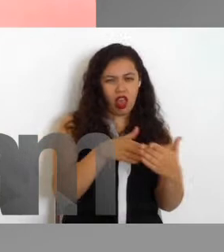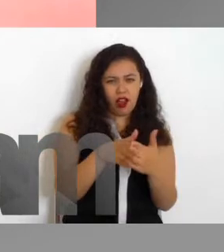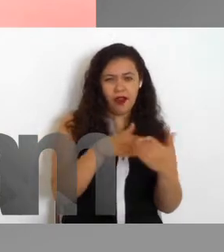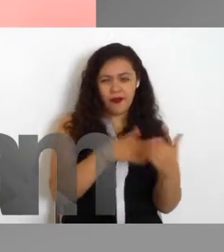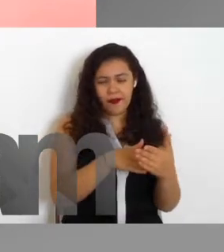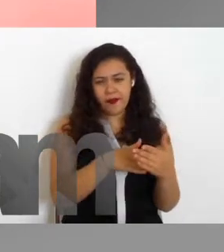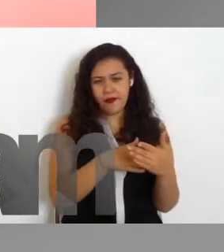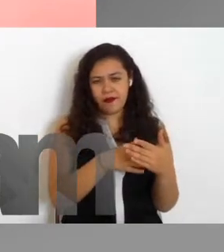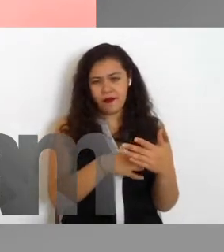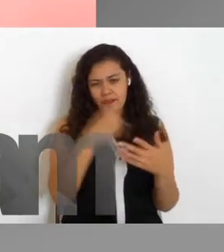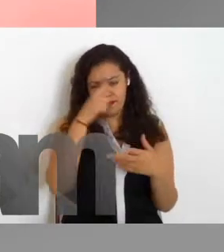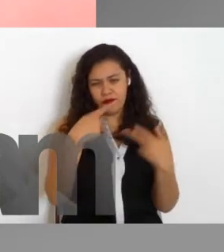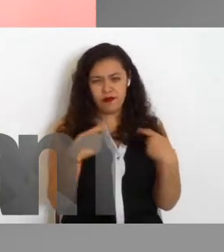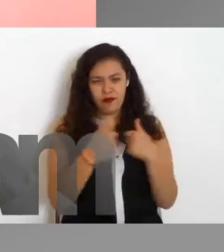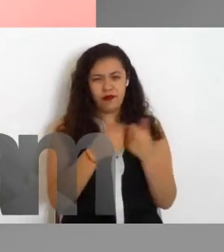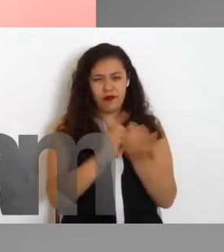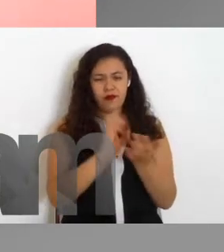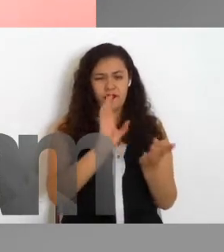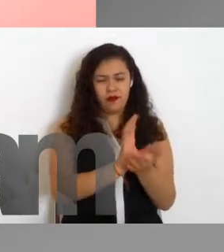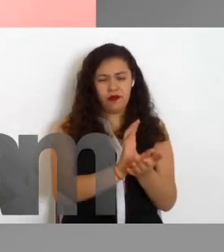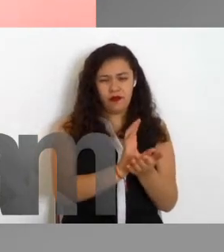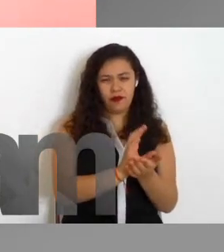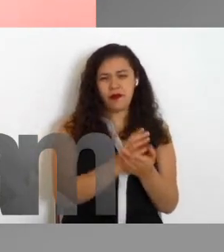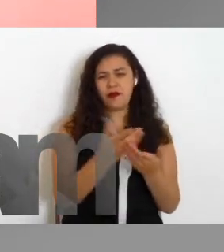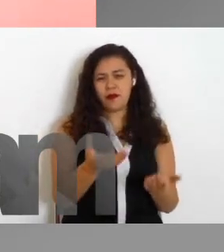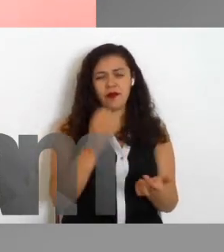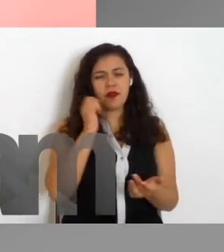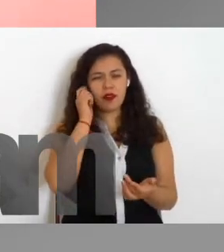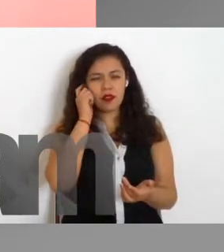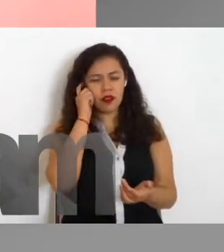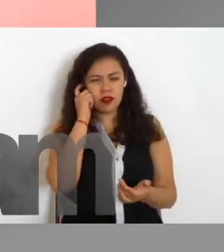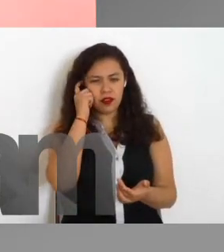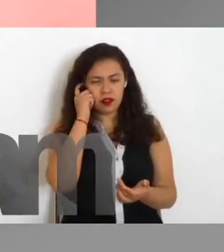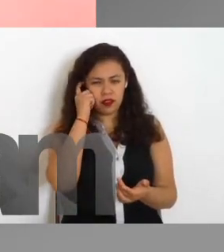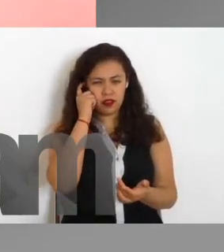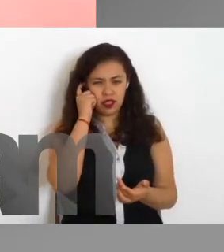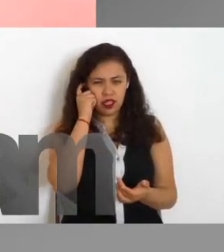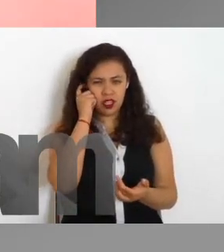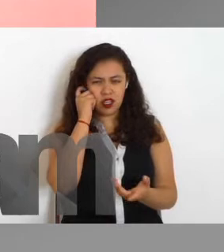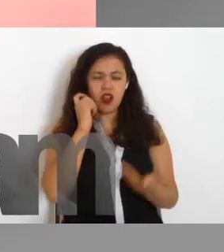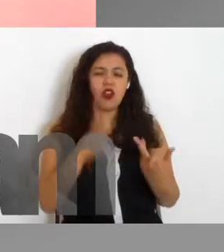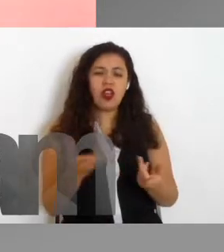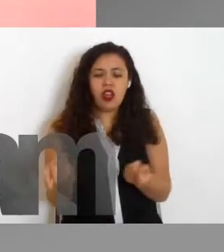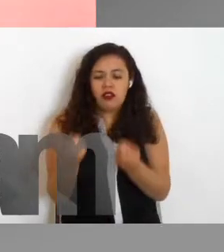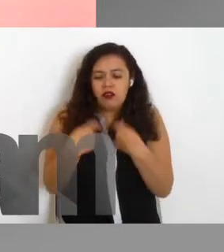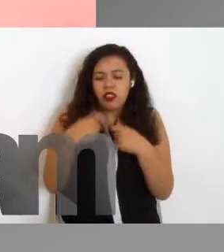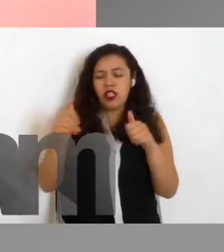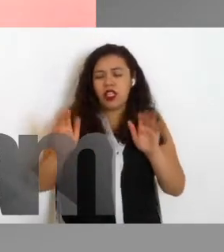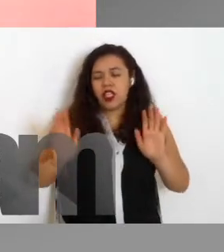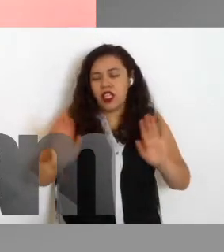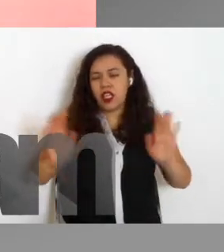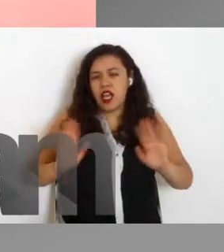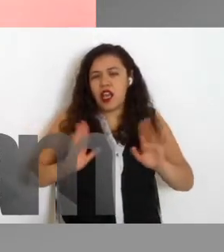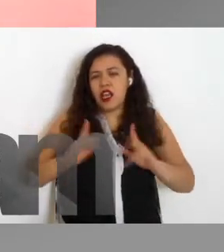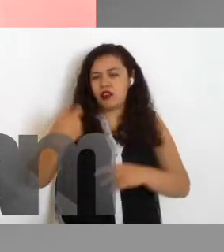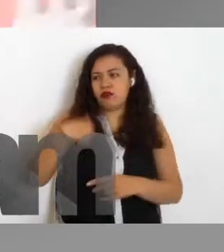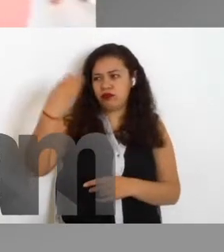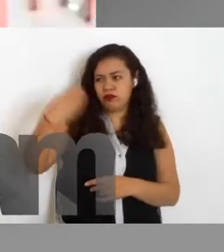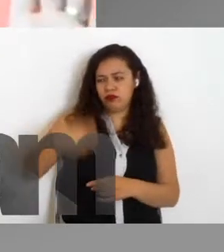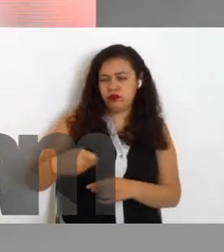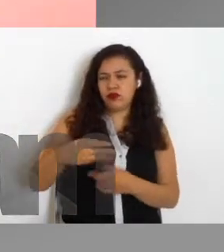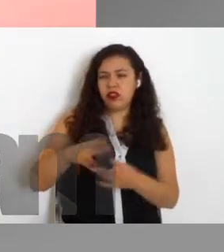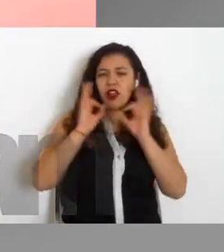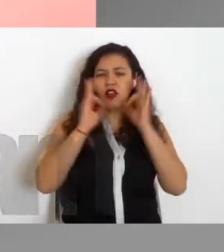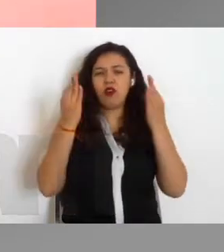una condición de discapacidad, ¿no? Asumiendo otros roles y otras características o otras diversidades. Entonces, desde el modelo y de